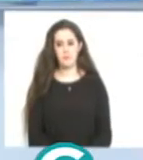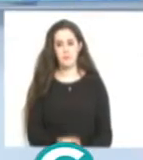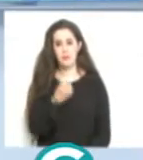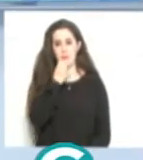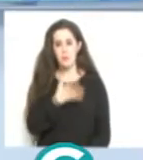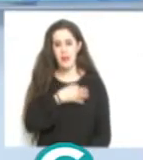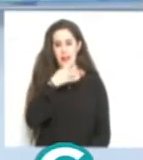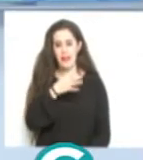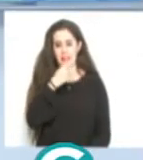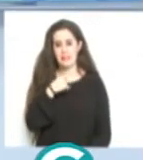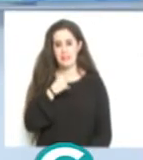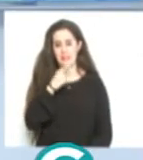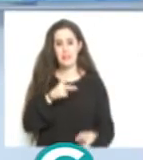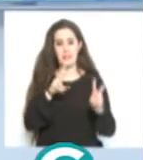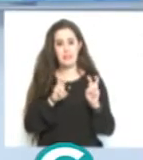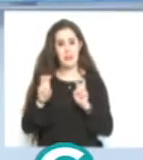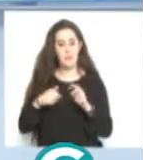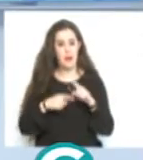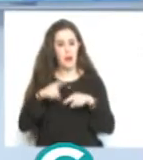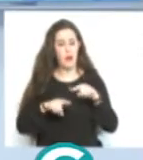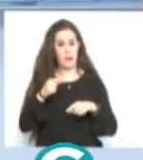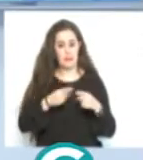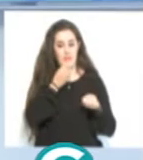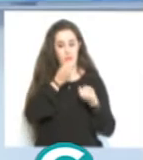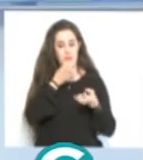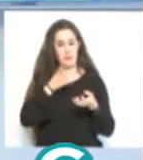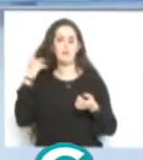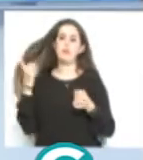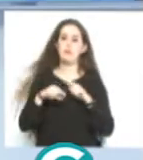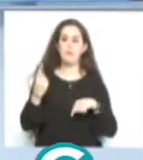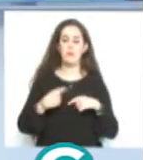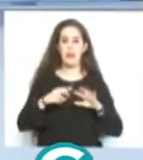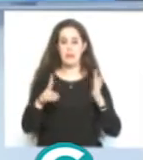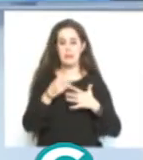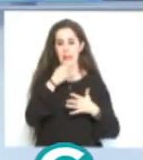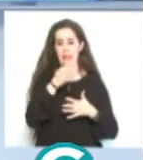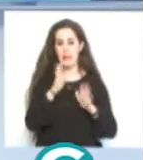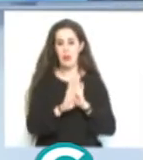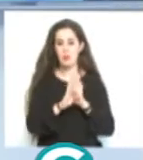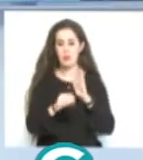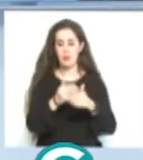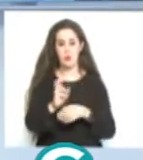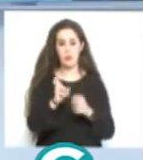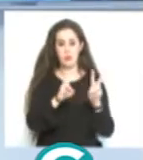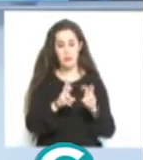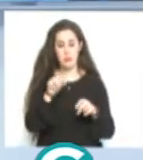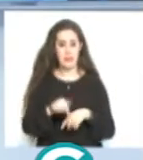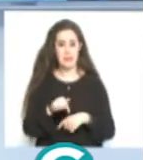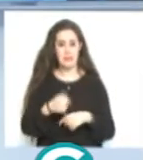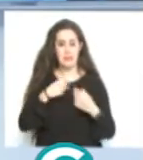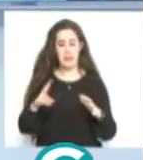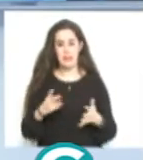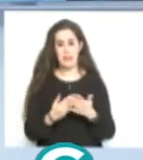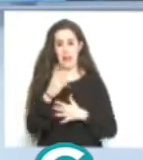Buenas tardes, estos son algunos de los temas que plantaremos en este informativo y después a las 7 de la tarde y continuamos con otros asuntos de este